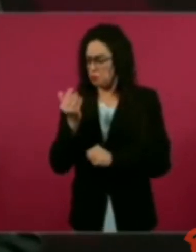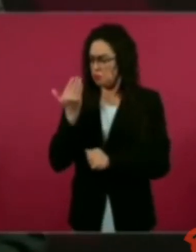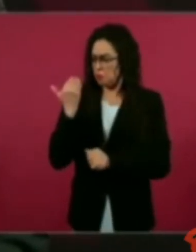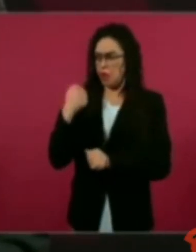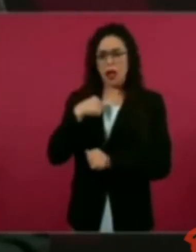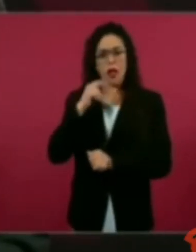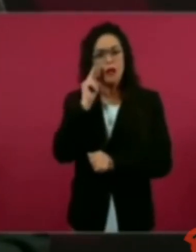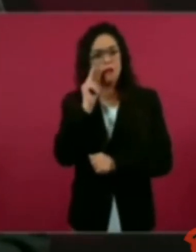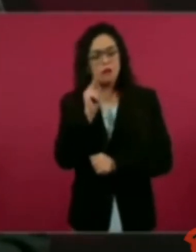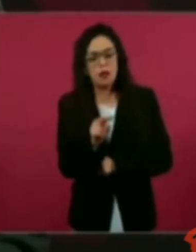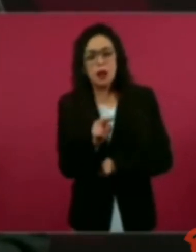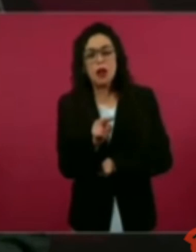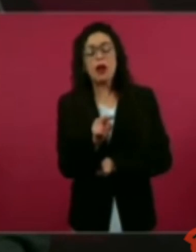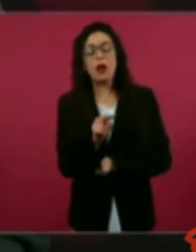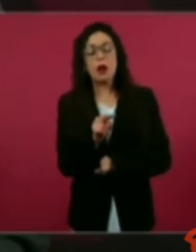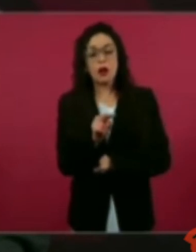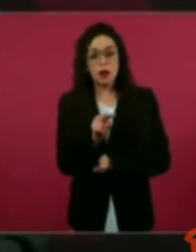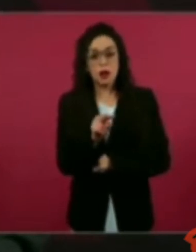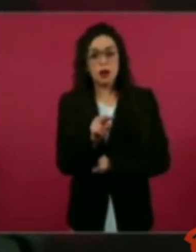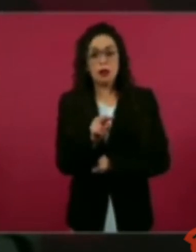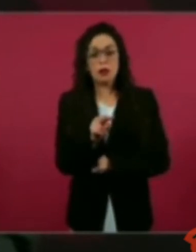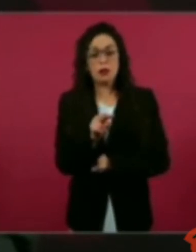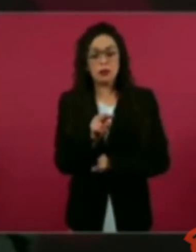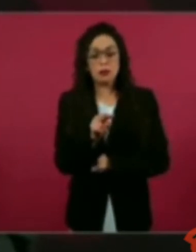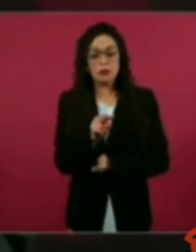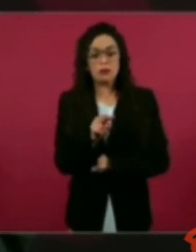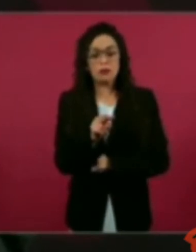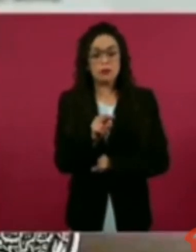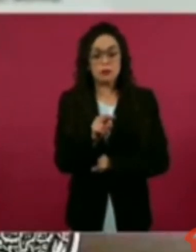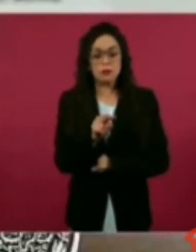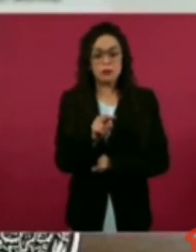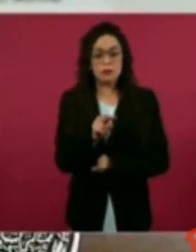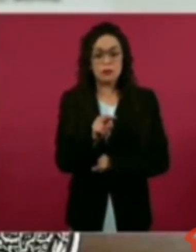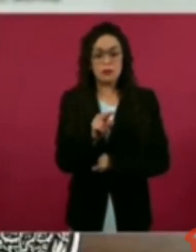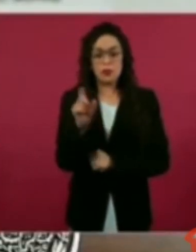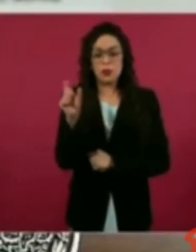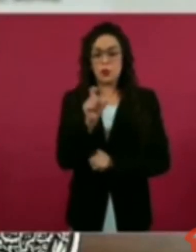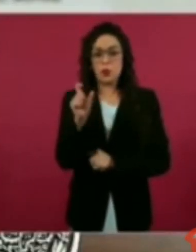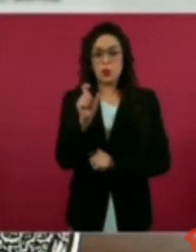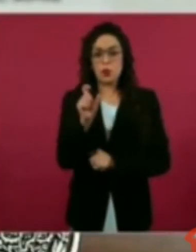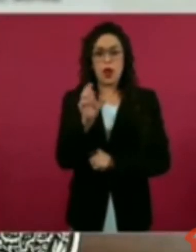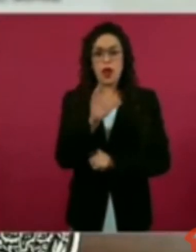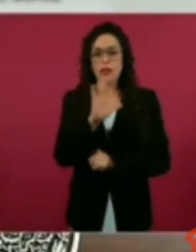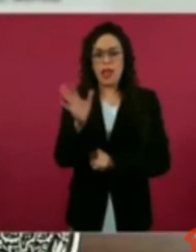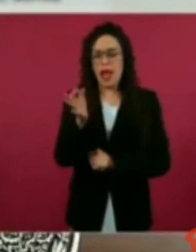cuando estaba dejando la secretaría,